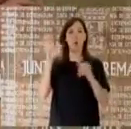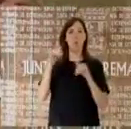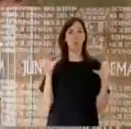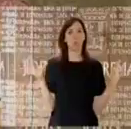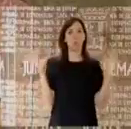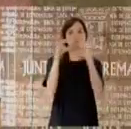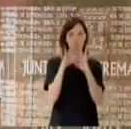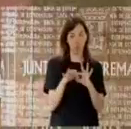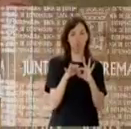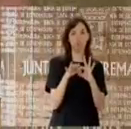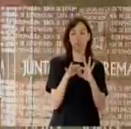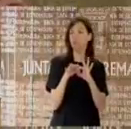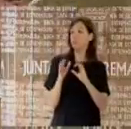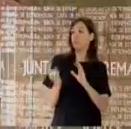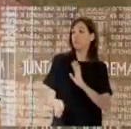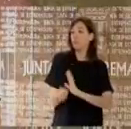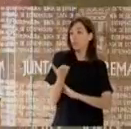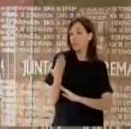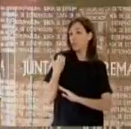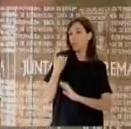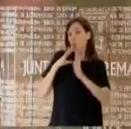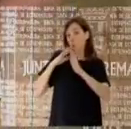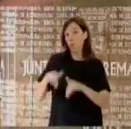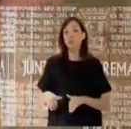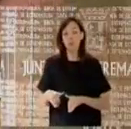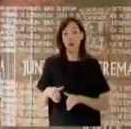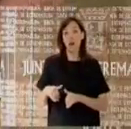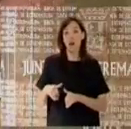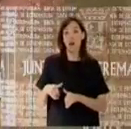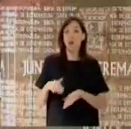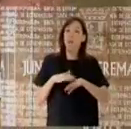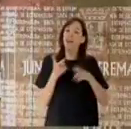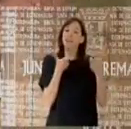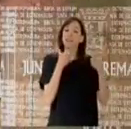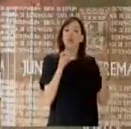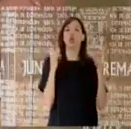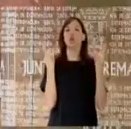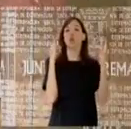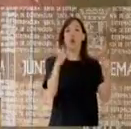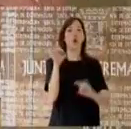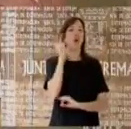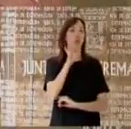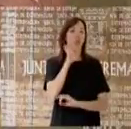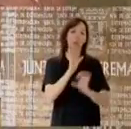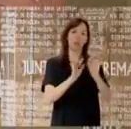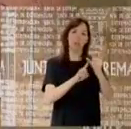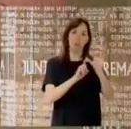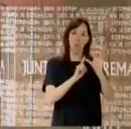salió en la última de acompañamiento al sector del olivar en